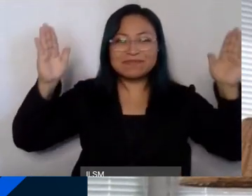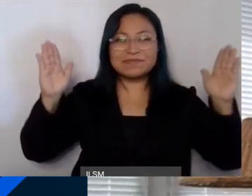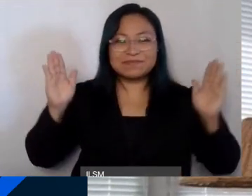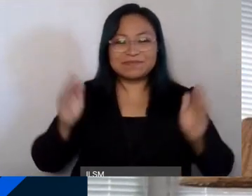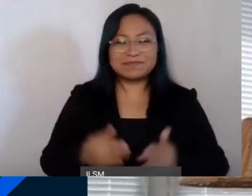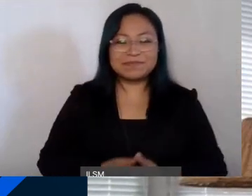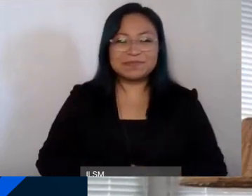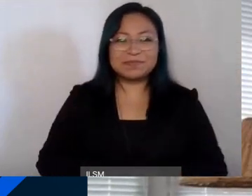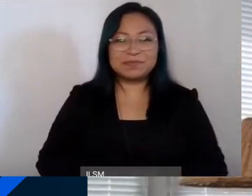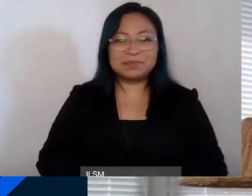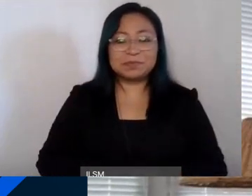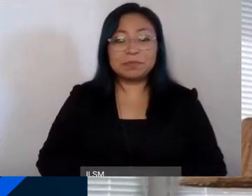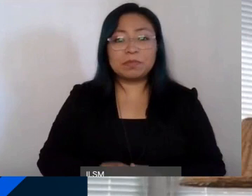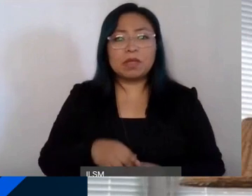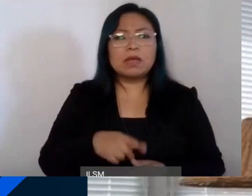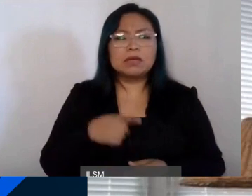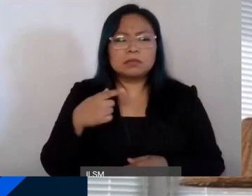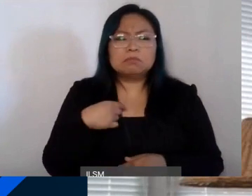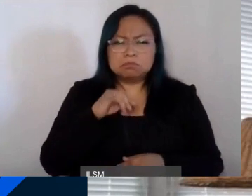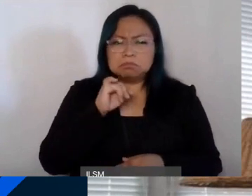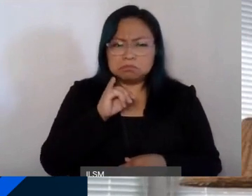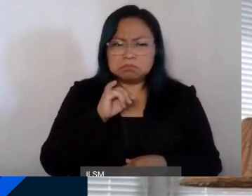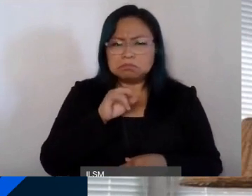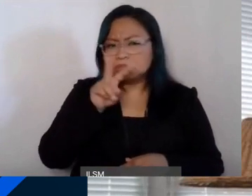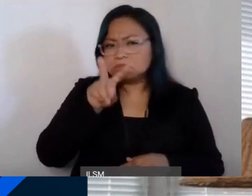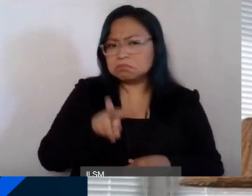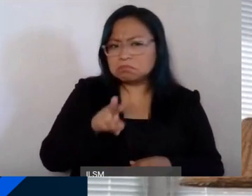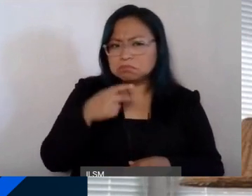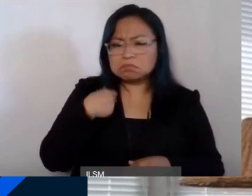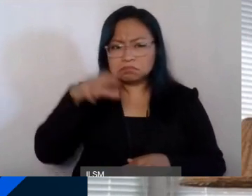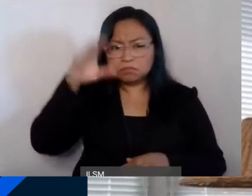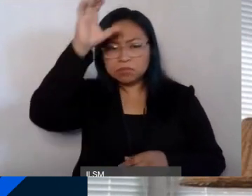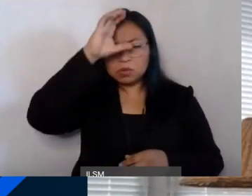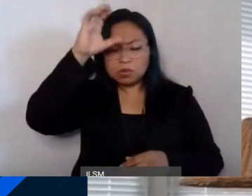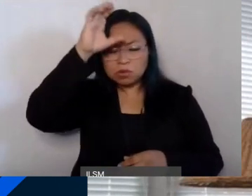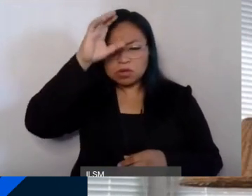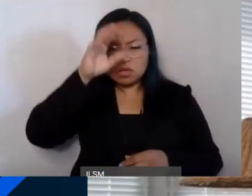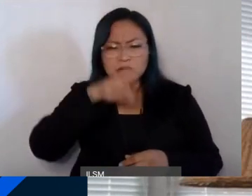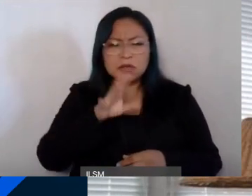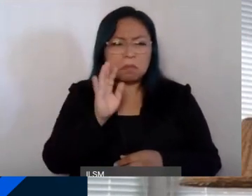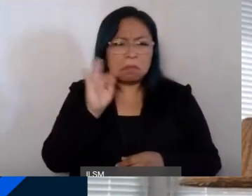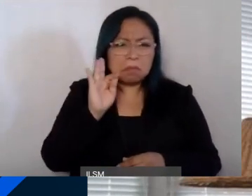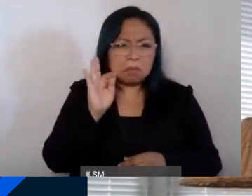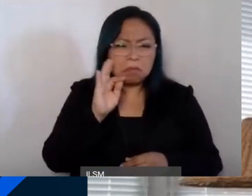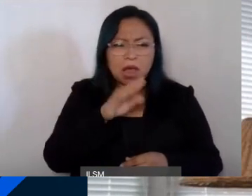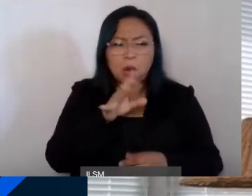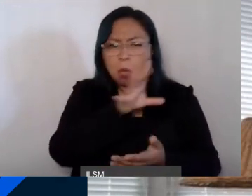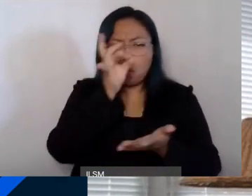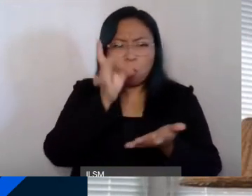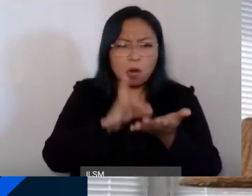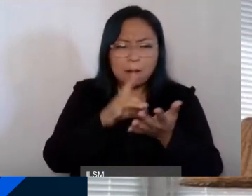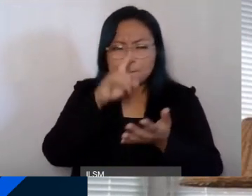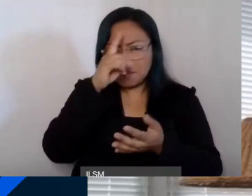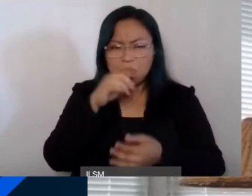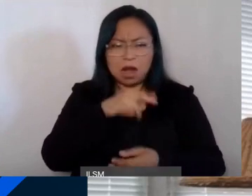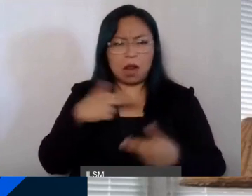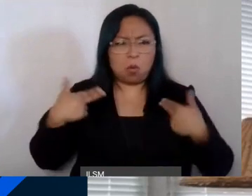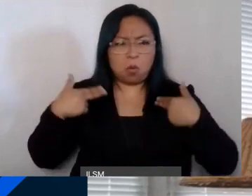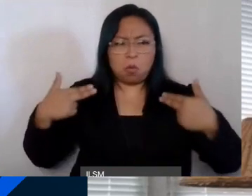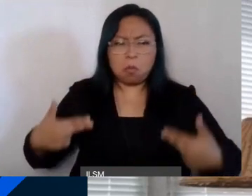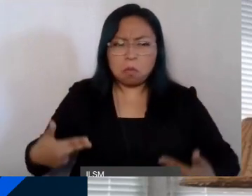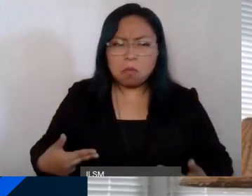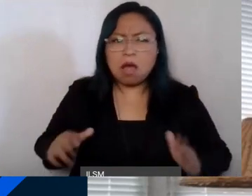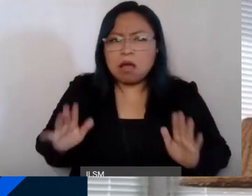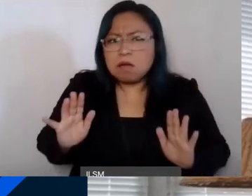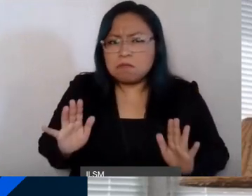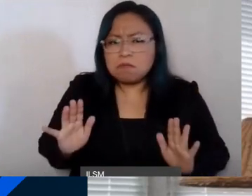el tema es que si la conciencia es exclusiva del cerebro humano en primer lugar tendríamos que ver